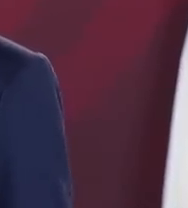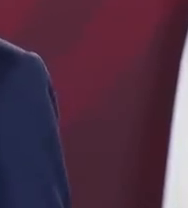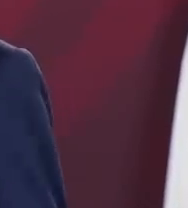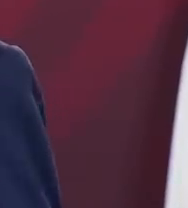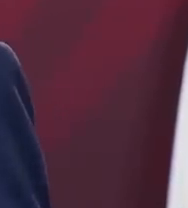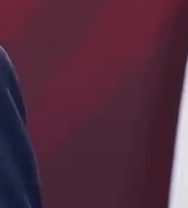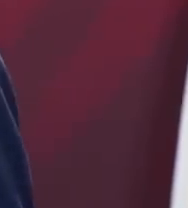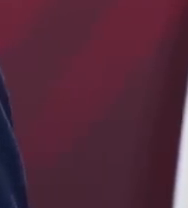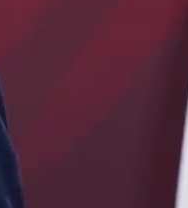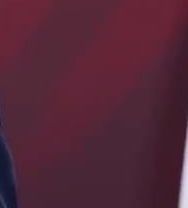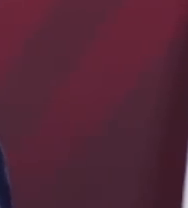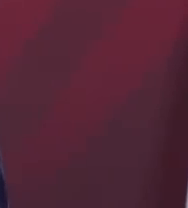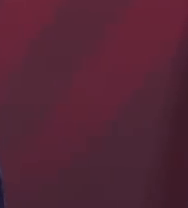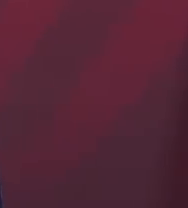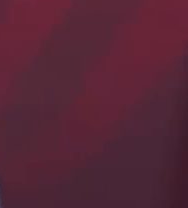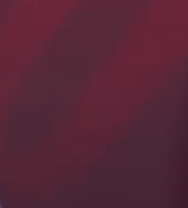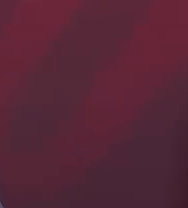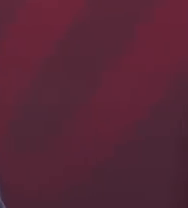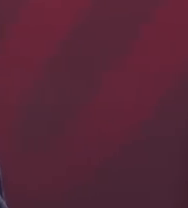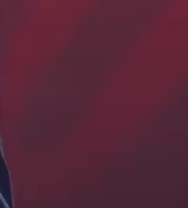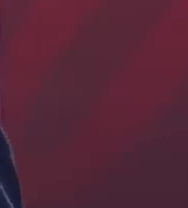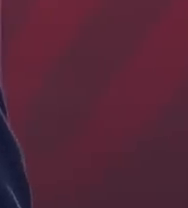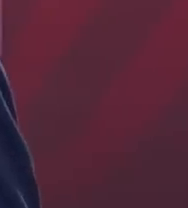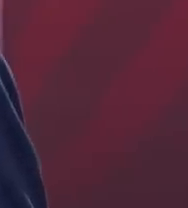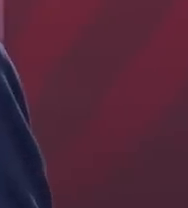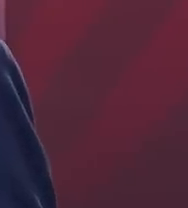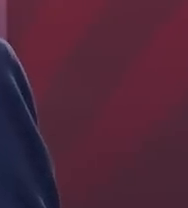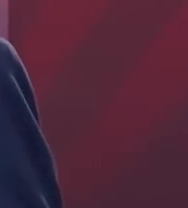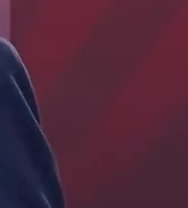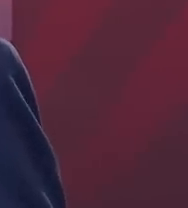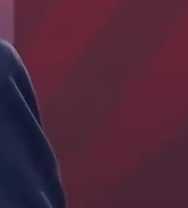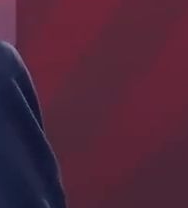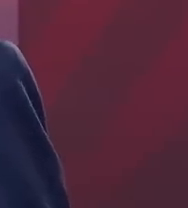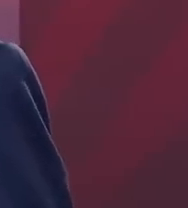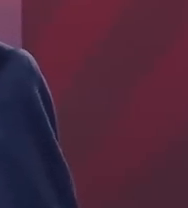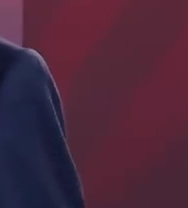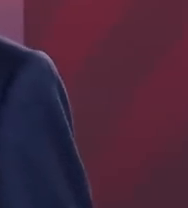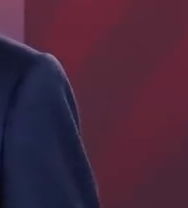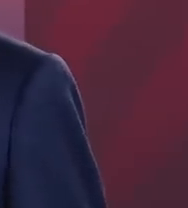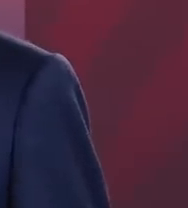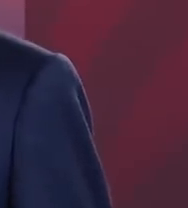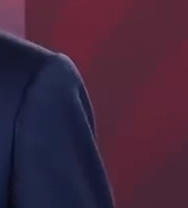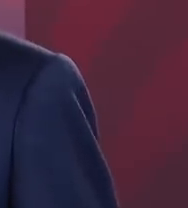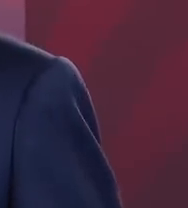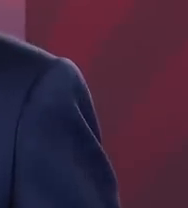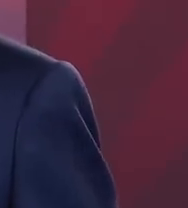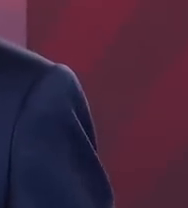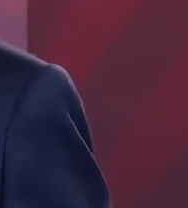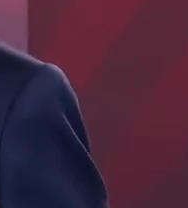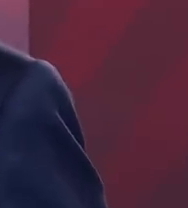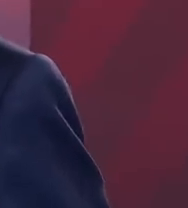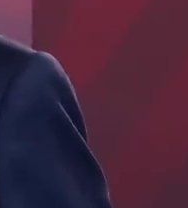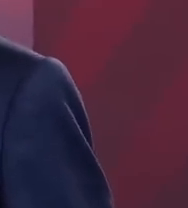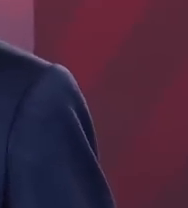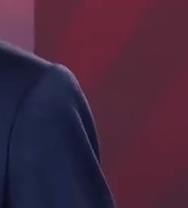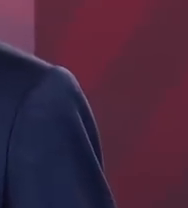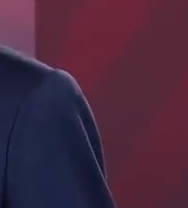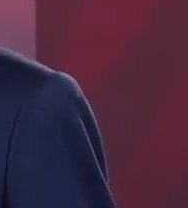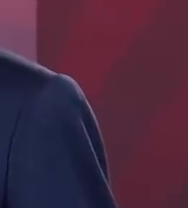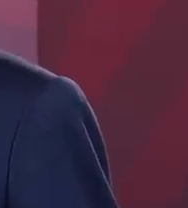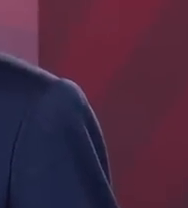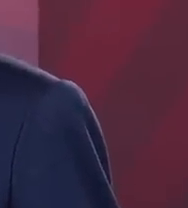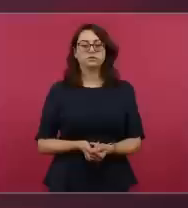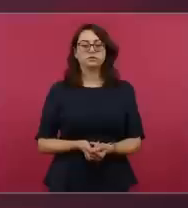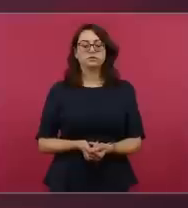que está muy consciente como aquí lo dijo Elizabeth muy politizado